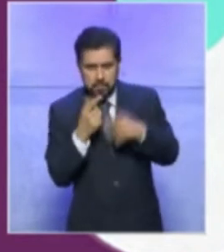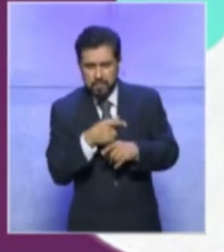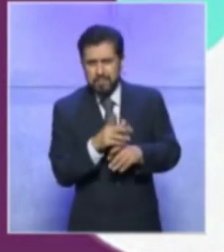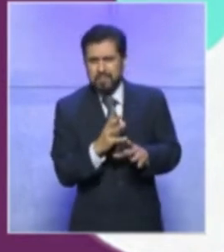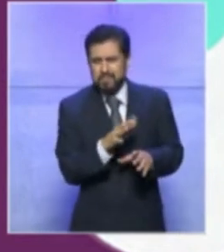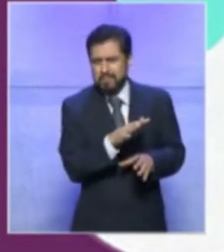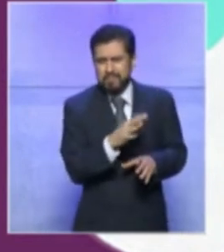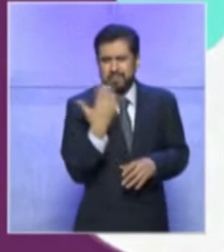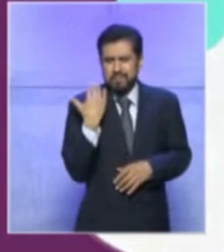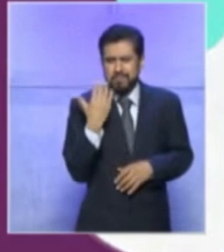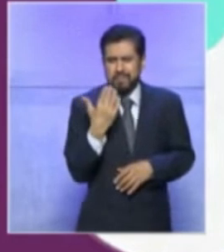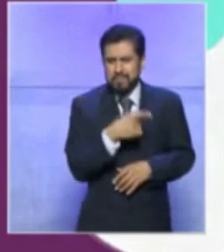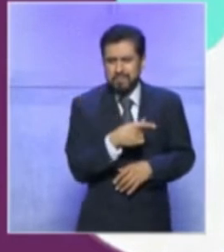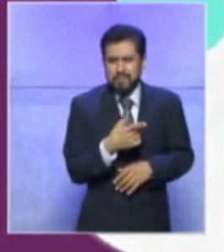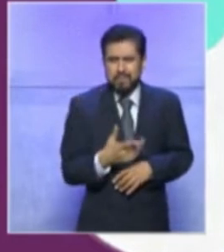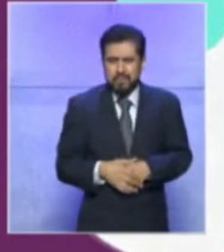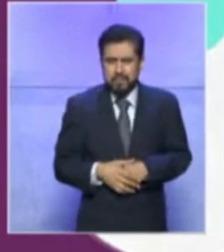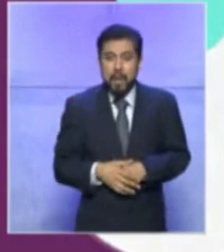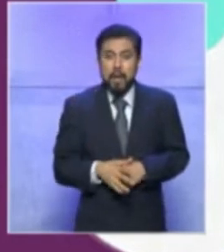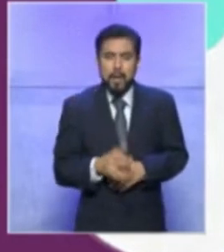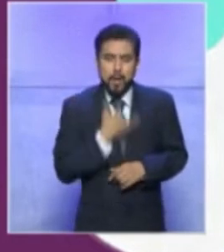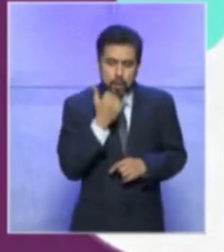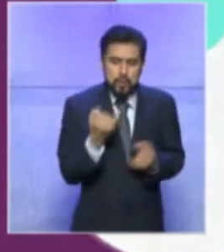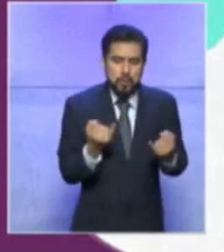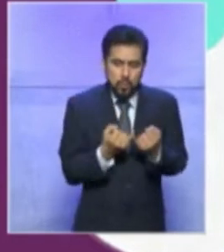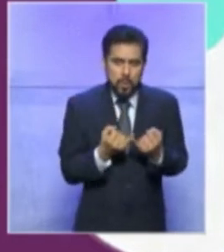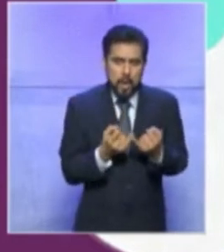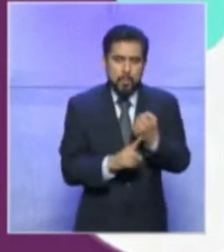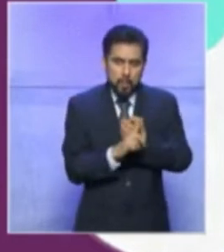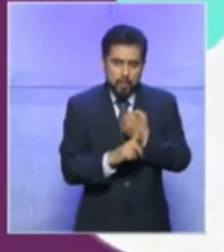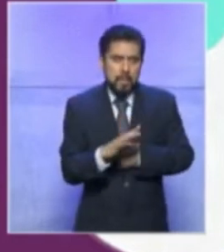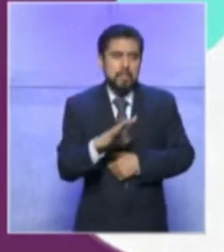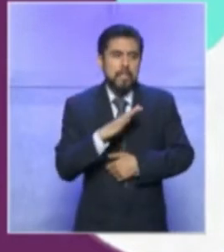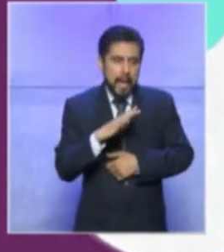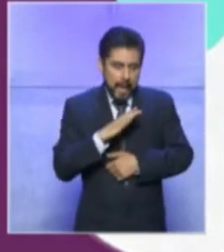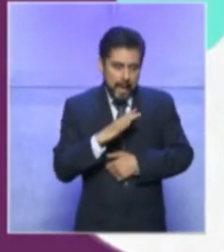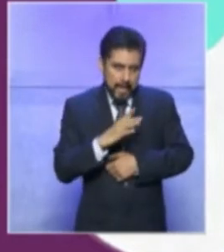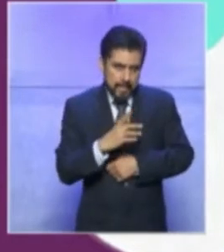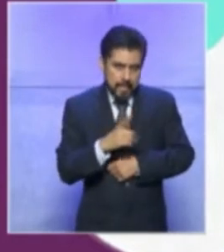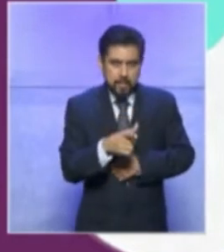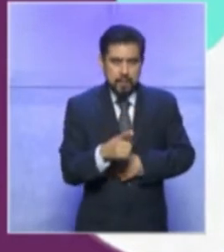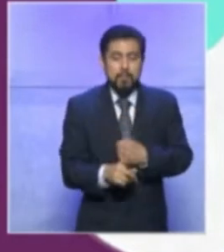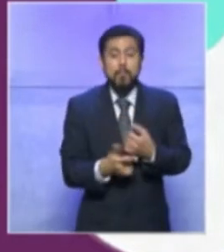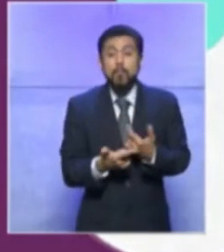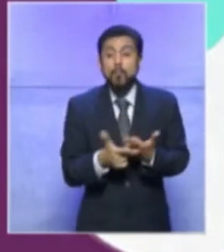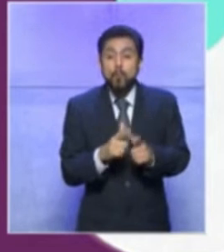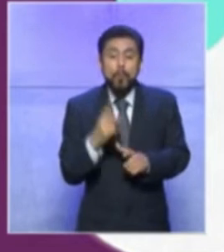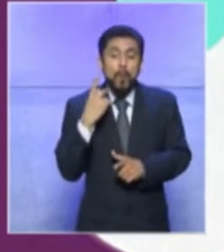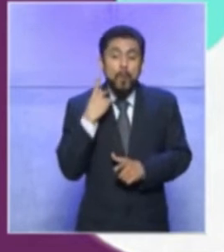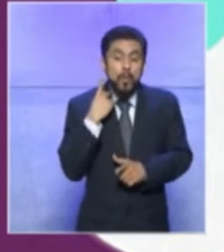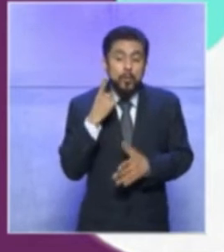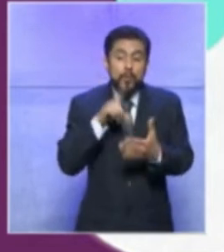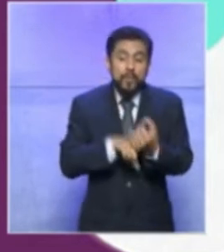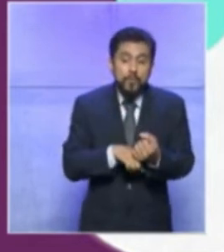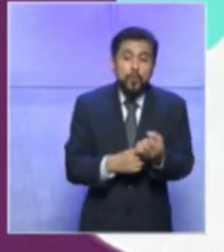entender las distorsiones son parte del sistema de RP con base en las coaliciones. Ahora bien, suponiendo sin